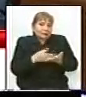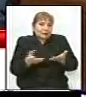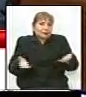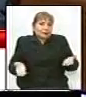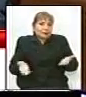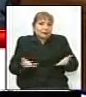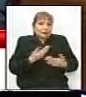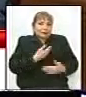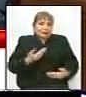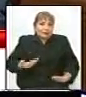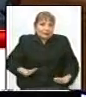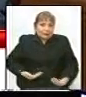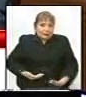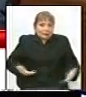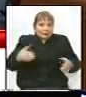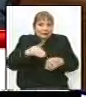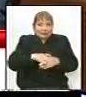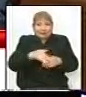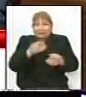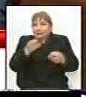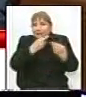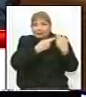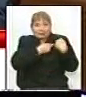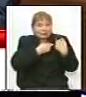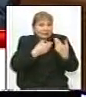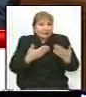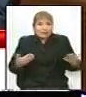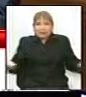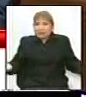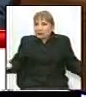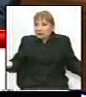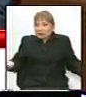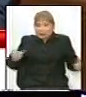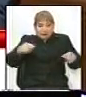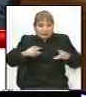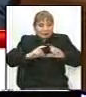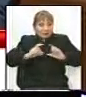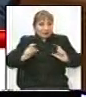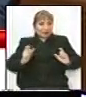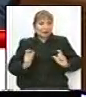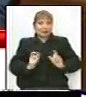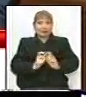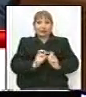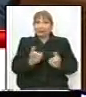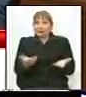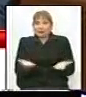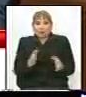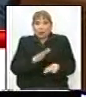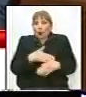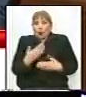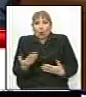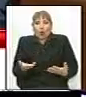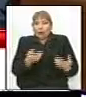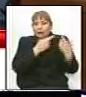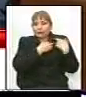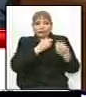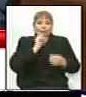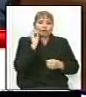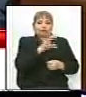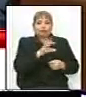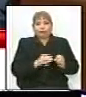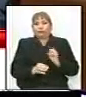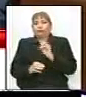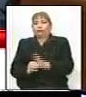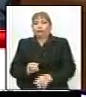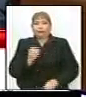del Estado, y que no hay responsabilidad, porque se nota acá en la comisión, presidente, que no hay una responsabilidad, hay un peloteo,